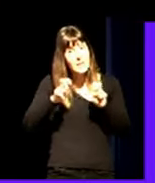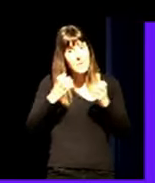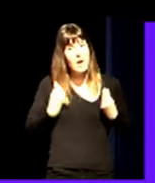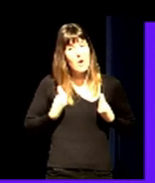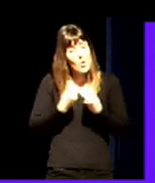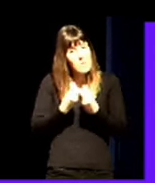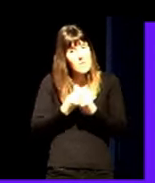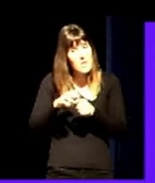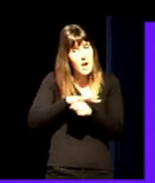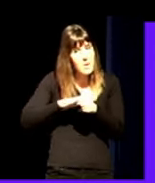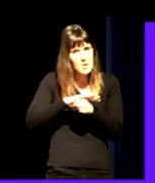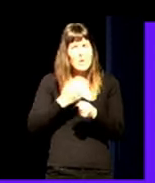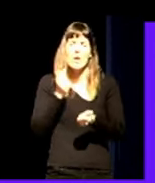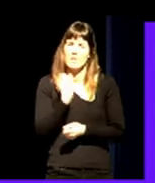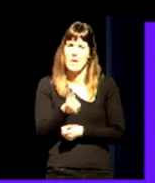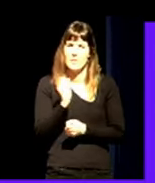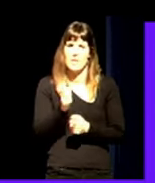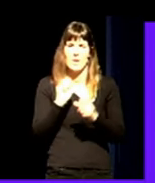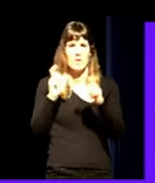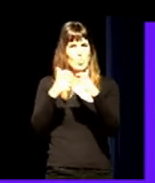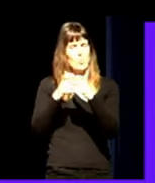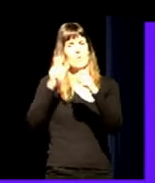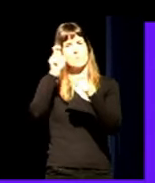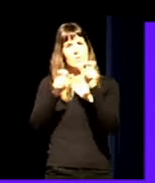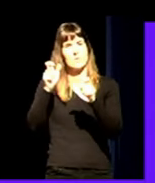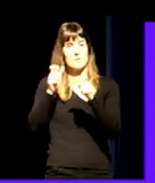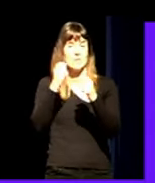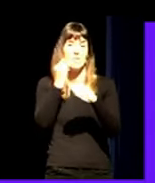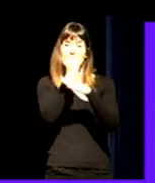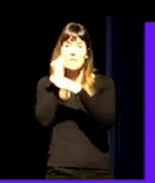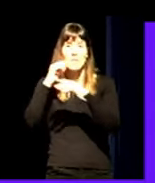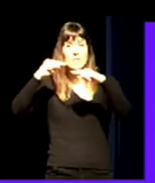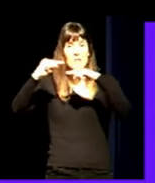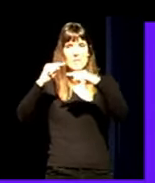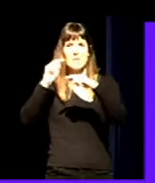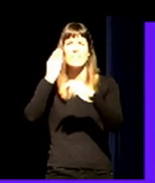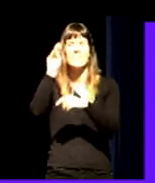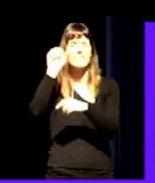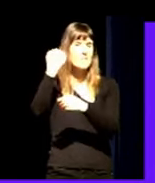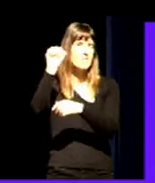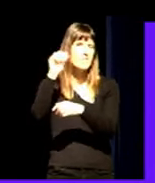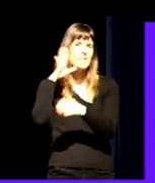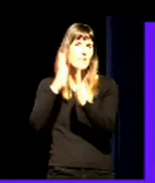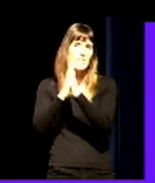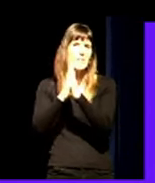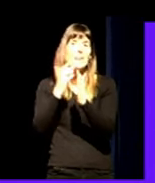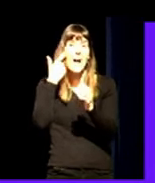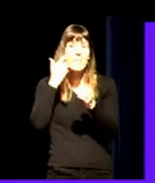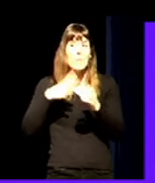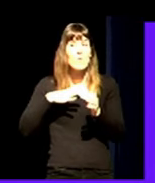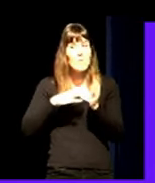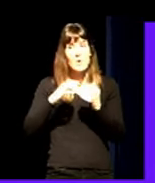a la puerta de los equipos gestores, de los equipos directivos, hazme un hueco, introduce en el ordenador